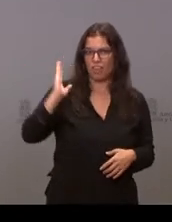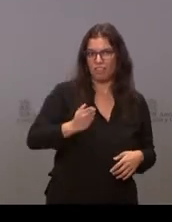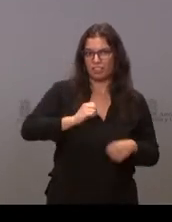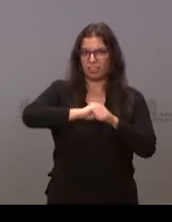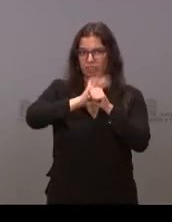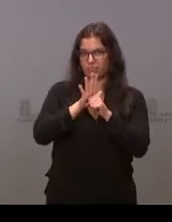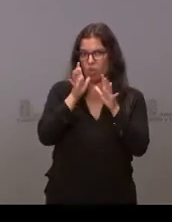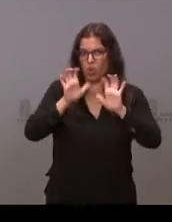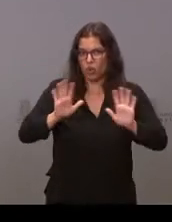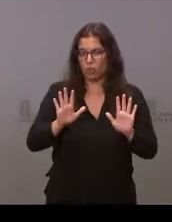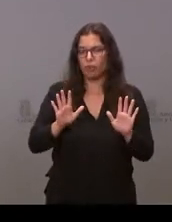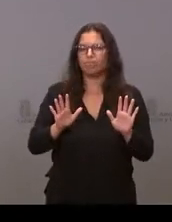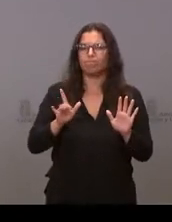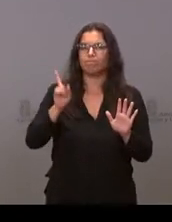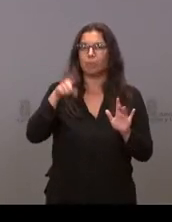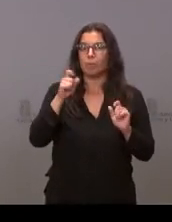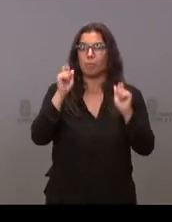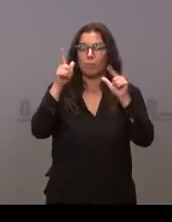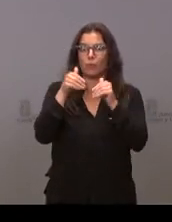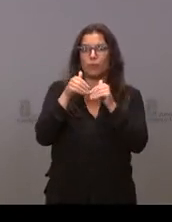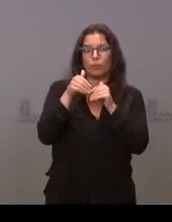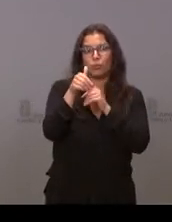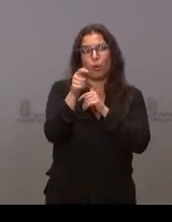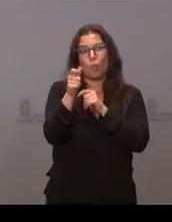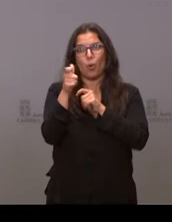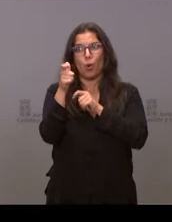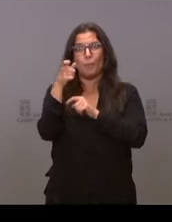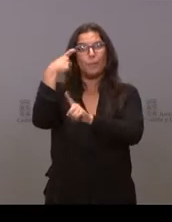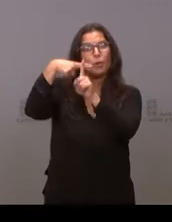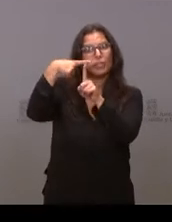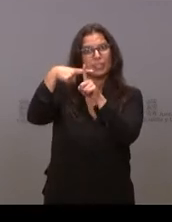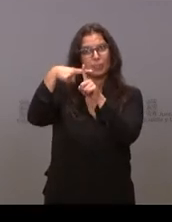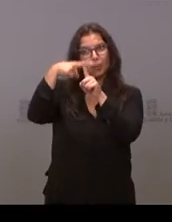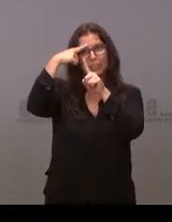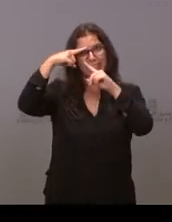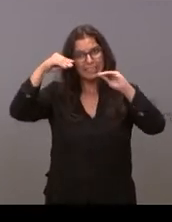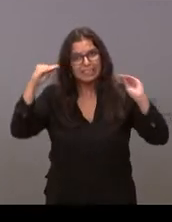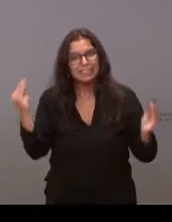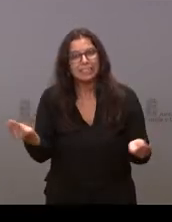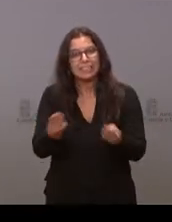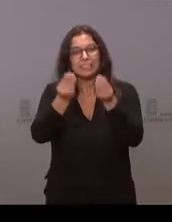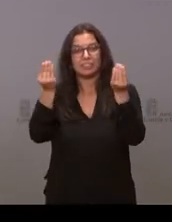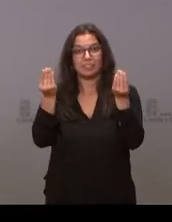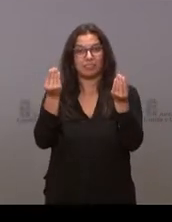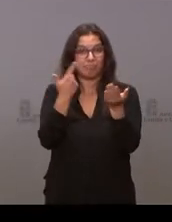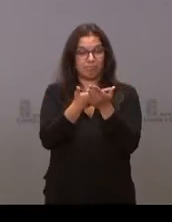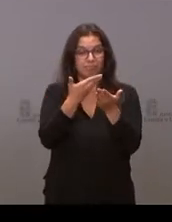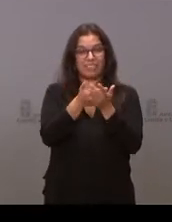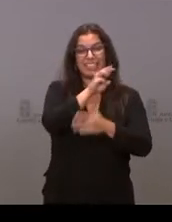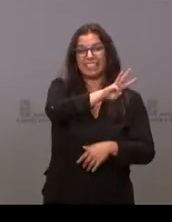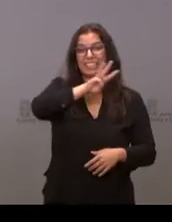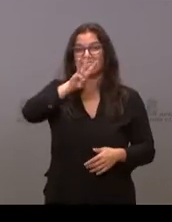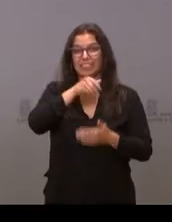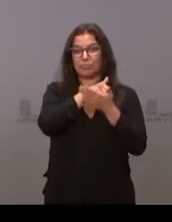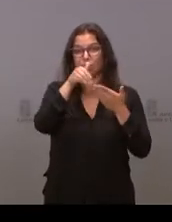pandemia, vemos también un futuro con optimismo que deriva del hecho de que más de 33 millones